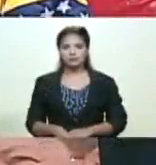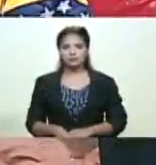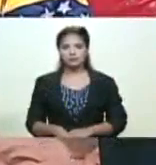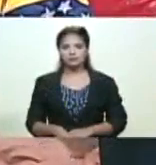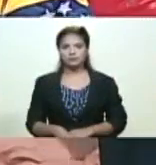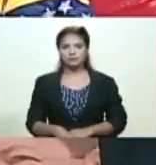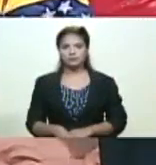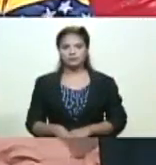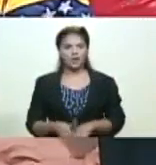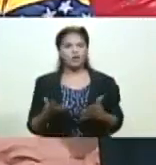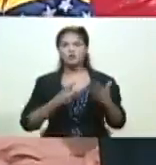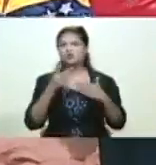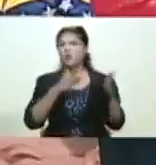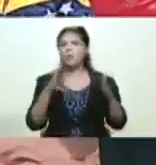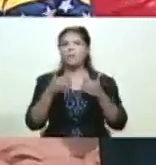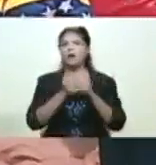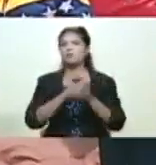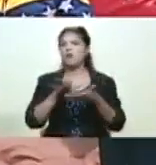Y su plan violento